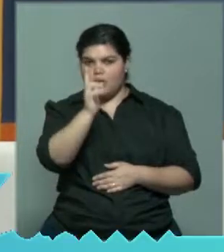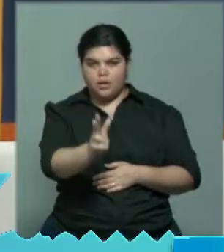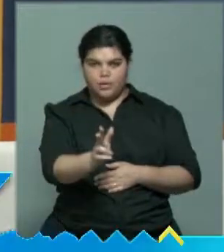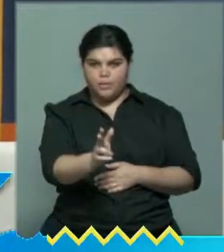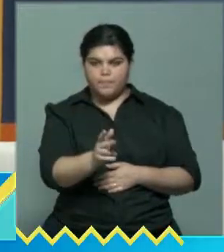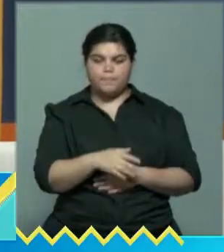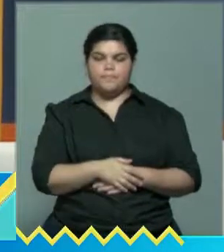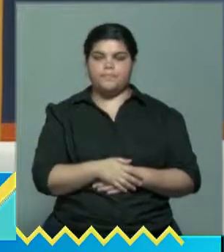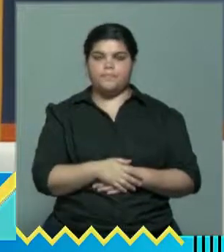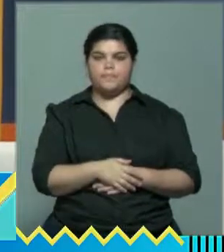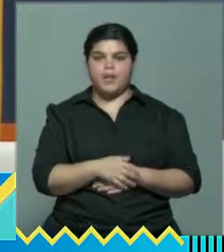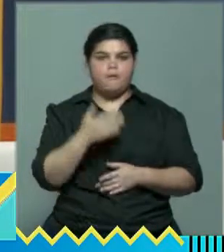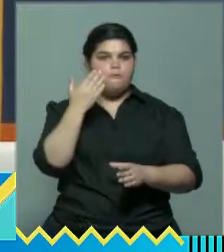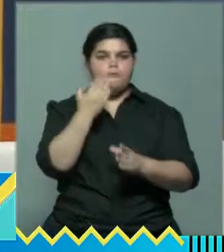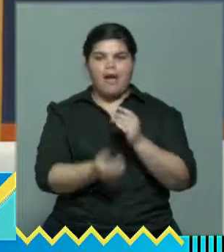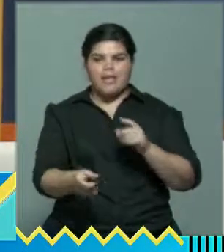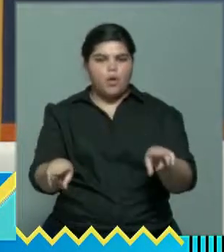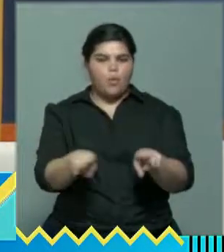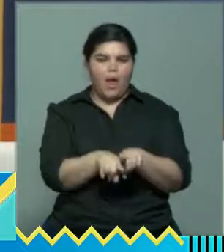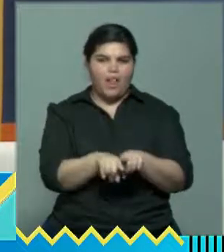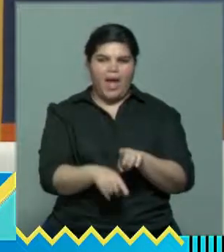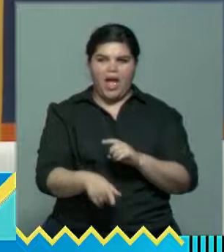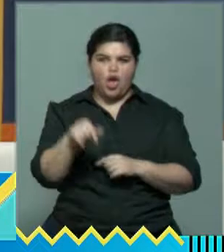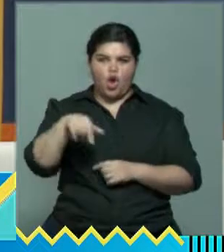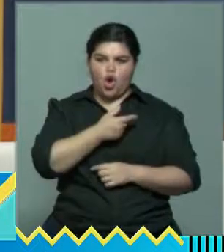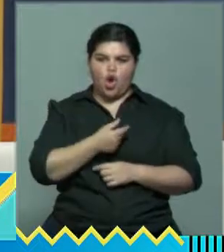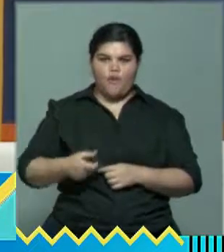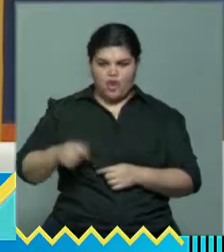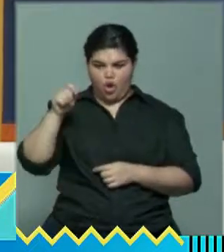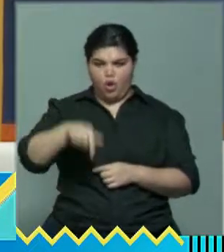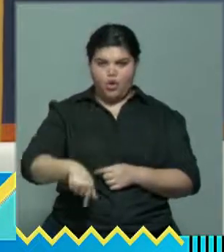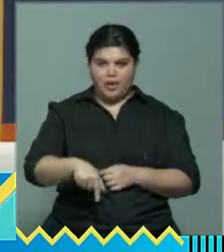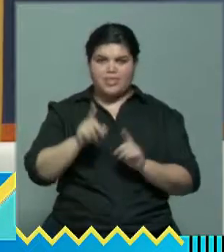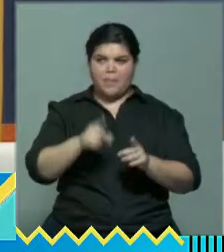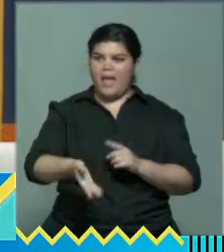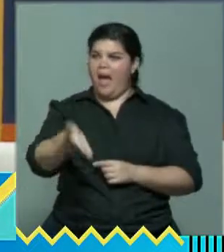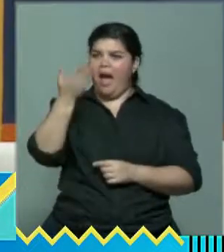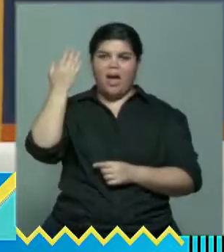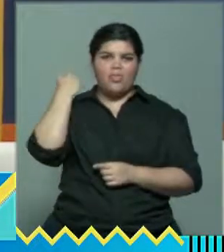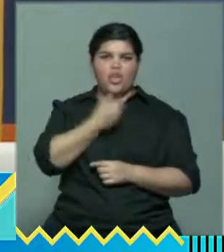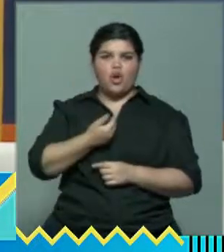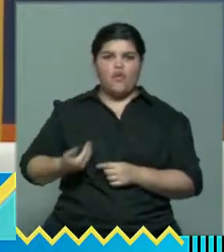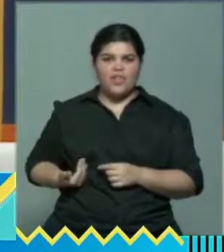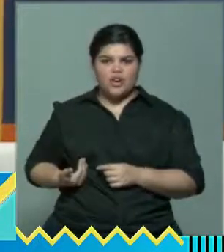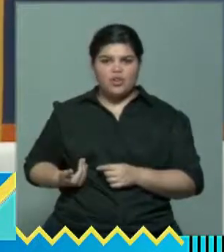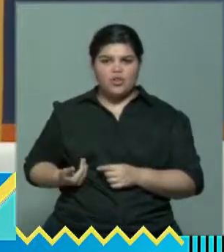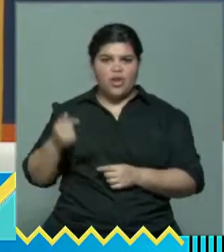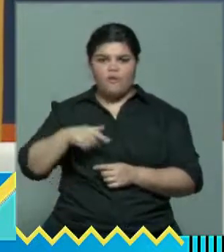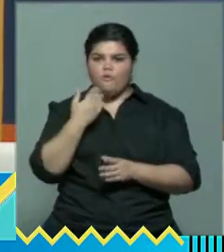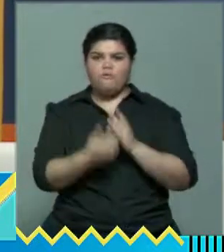no solamente es un problema de este gobierno, sino de todos los gobiernos anteriores, es que no existe una política de Estado en materia de seguridad